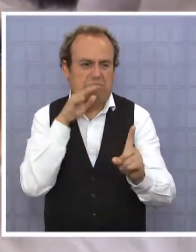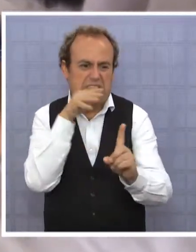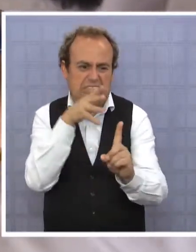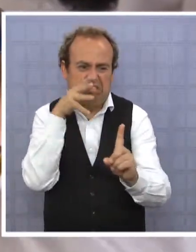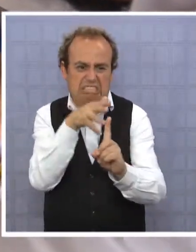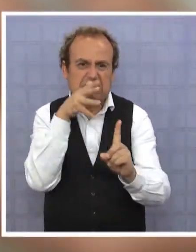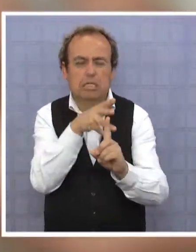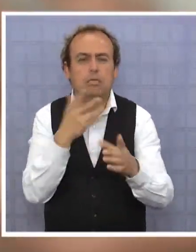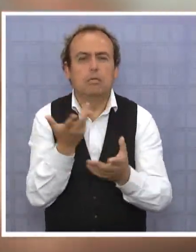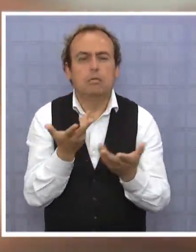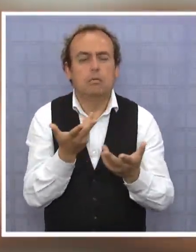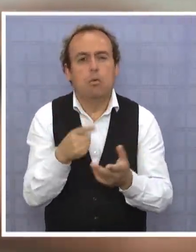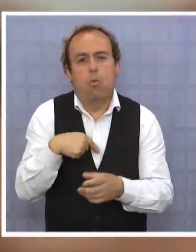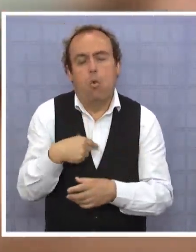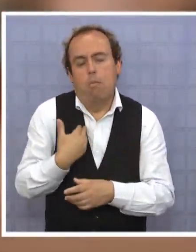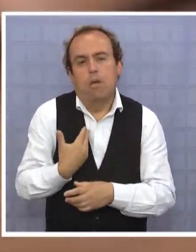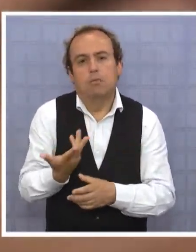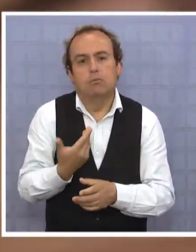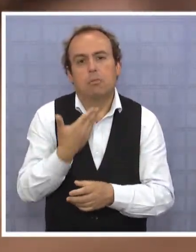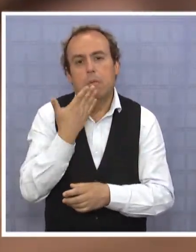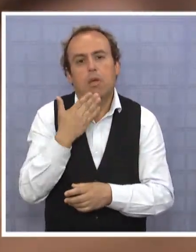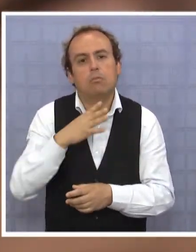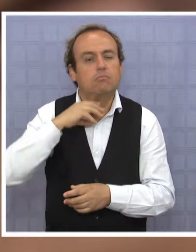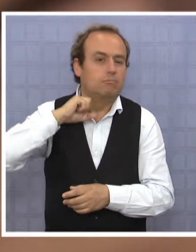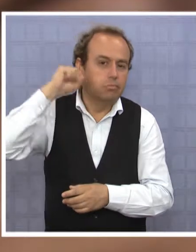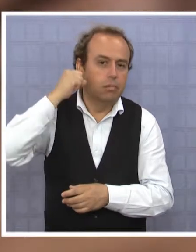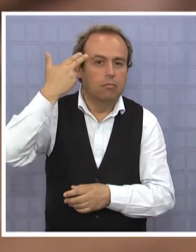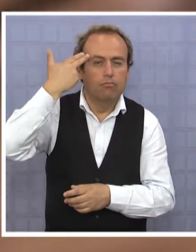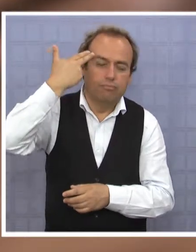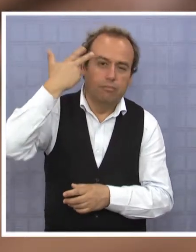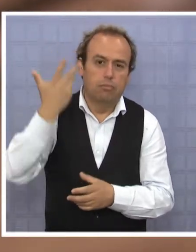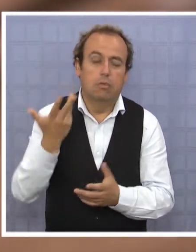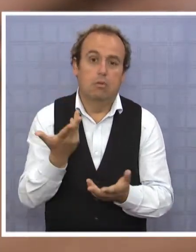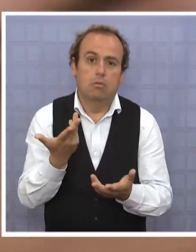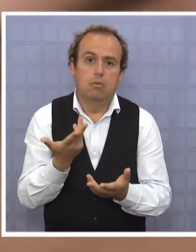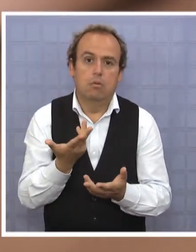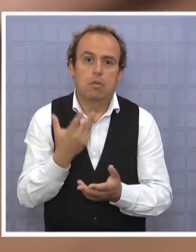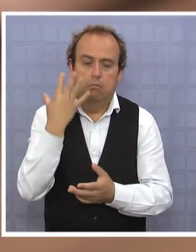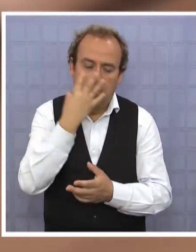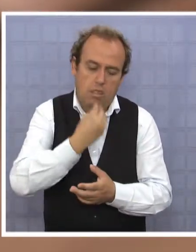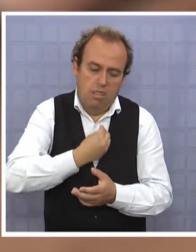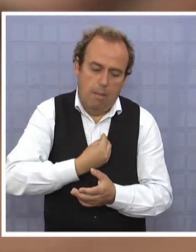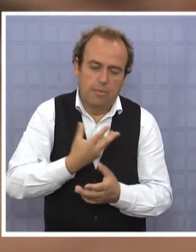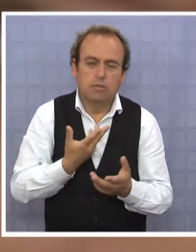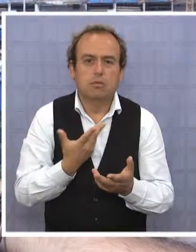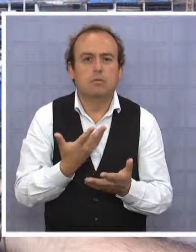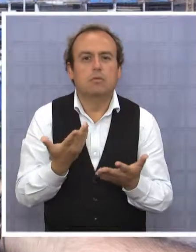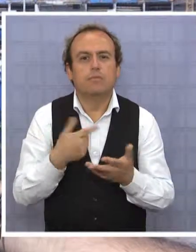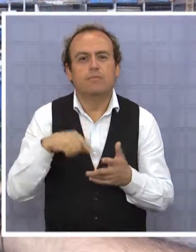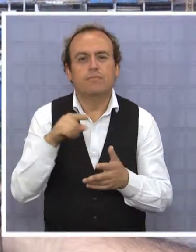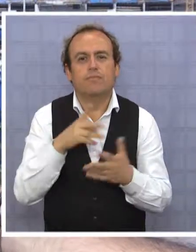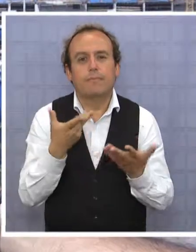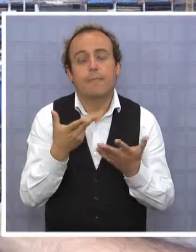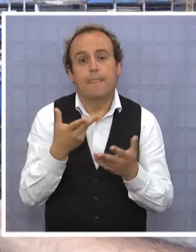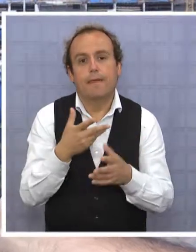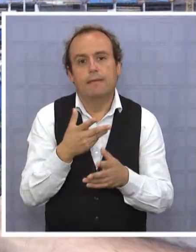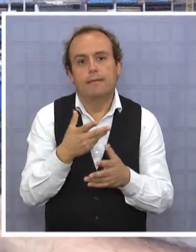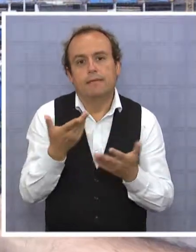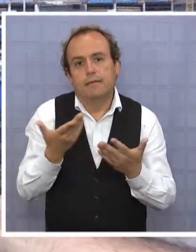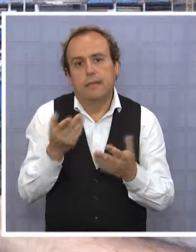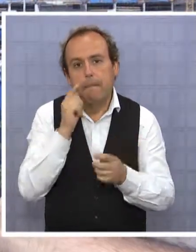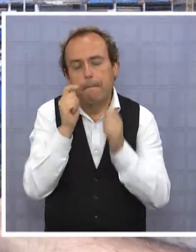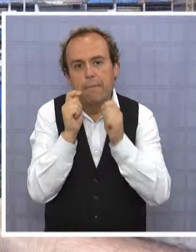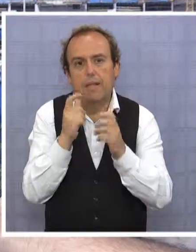a atacarlo por lo tanto el bullying puede ocasionar un cuadro angustioso o un cuadro depresivo y por lo tanto